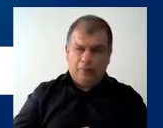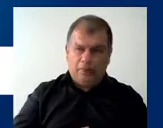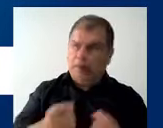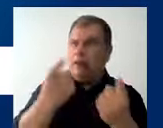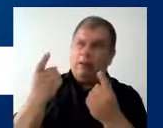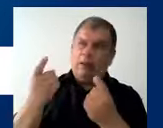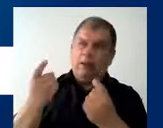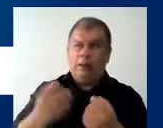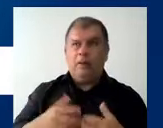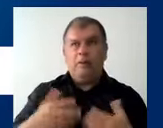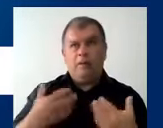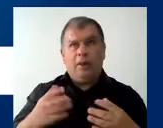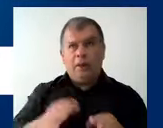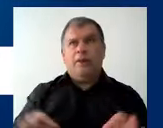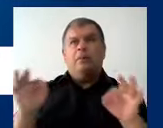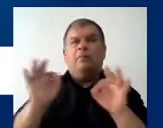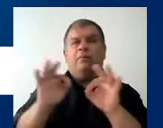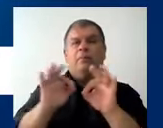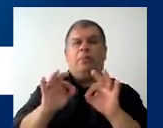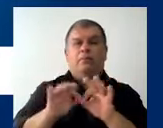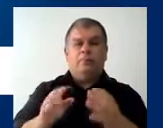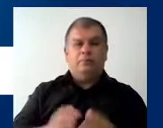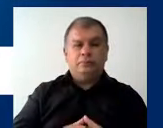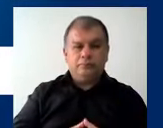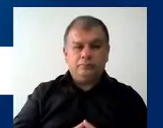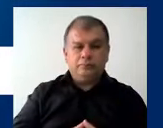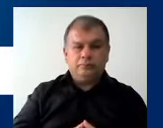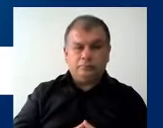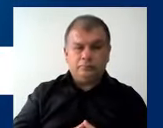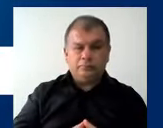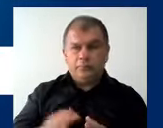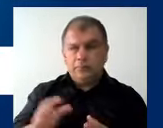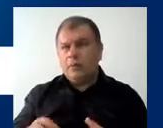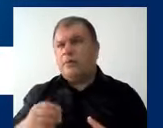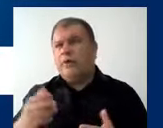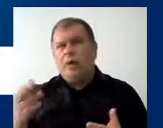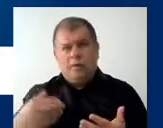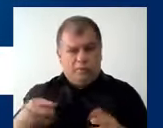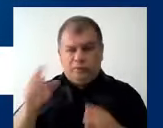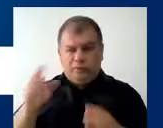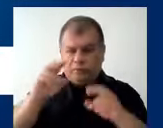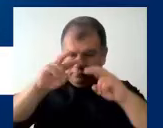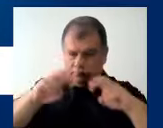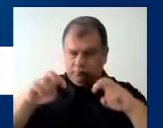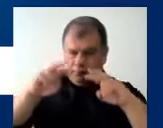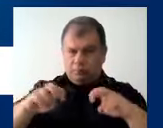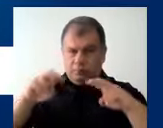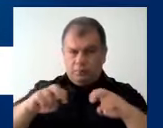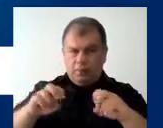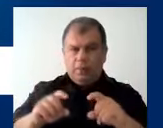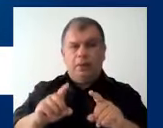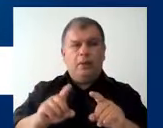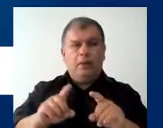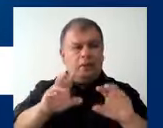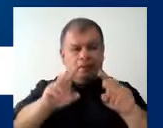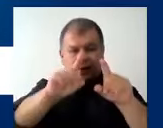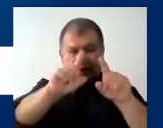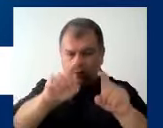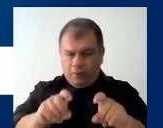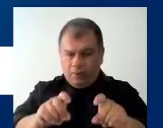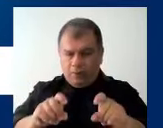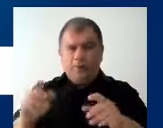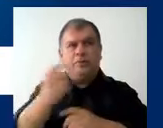es sumamente importante porque cuando nosotros revisamos la encuesta nacional de